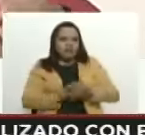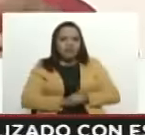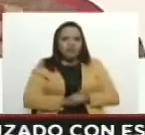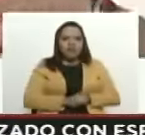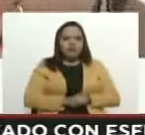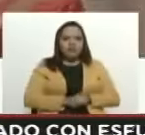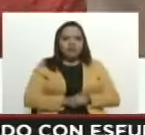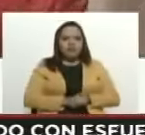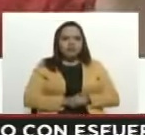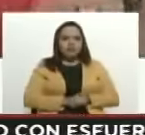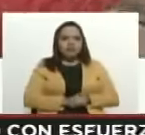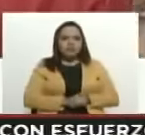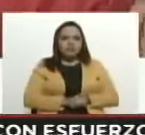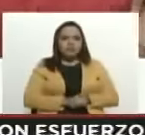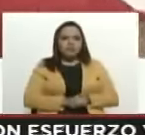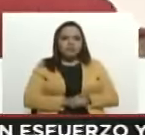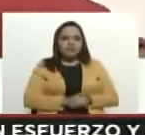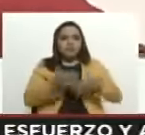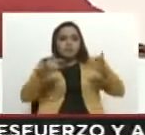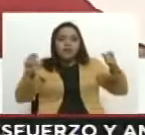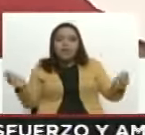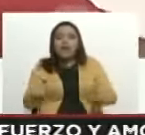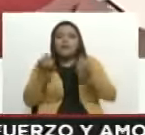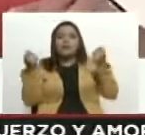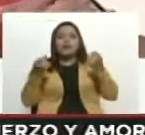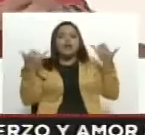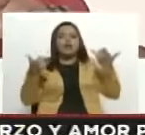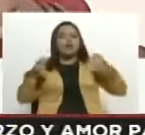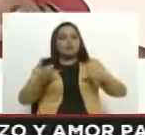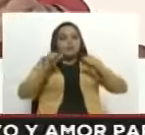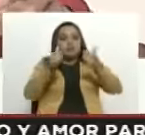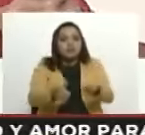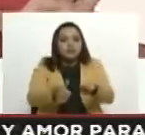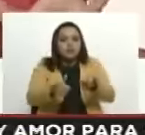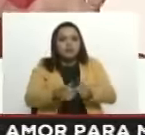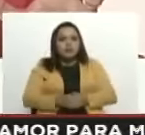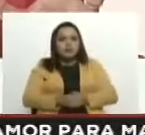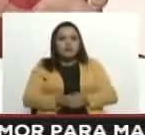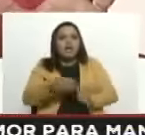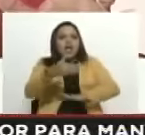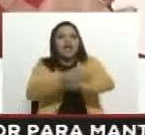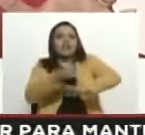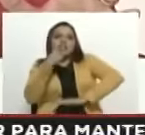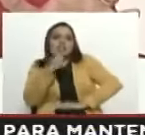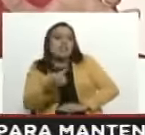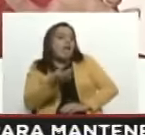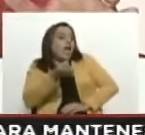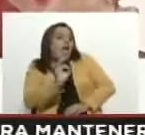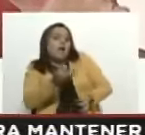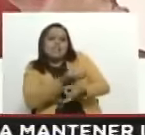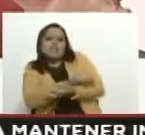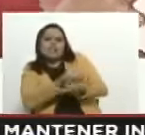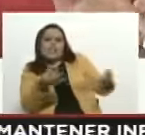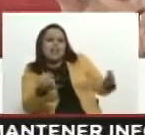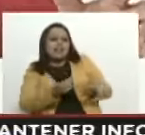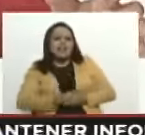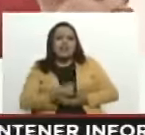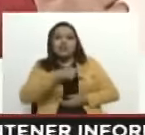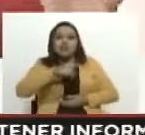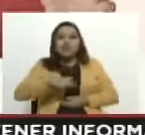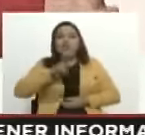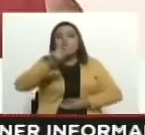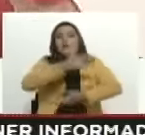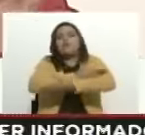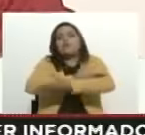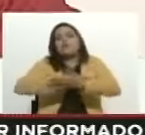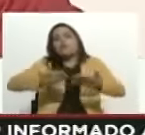Ya, por supuesto, la gran campaña viene ahora. Salen los antiguos detractores a decir, qué maravilla, llegamos a